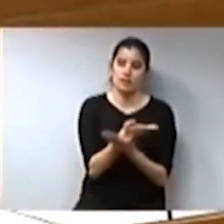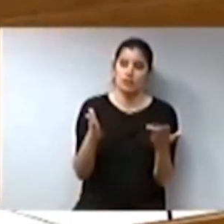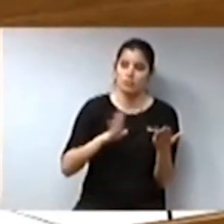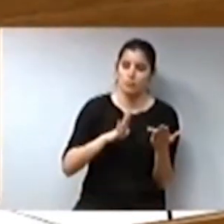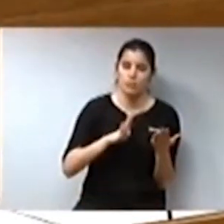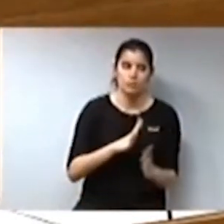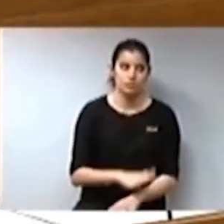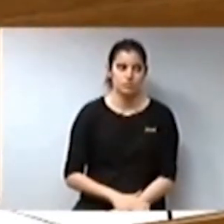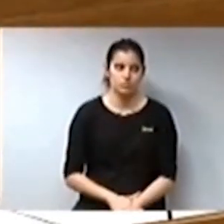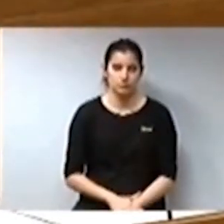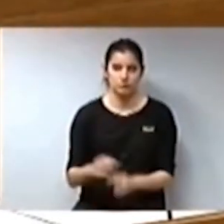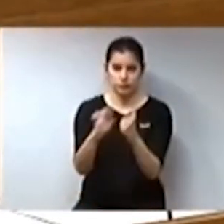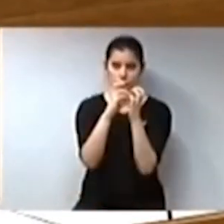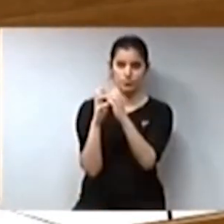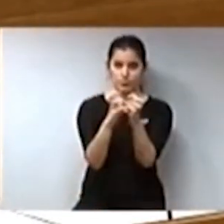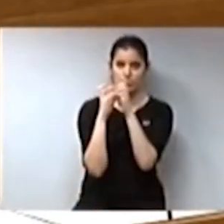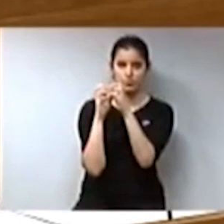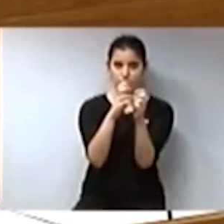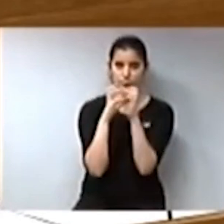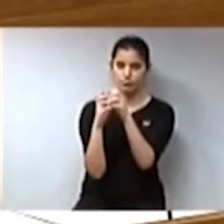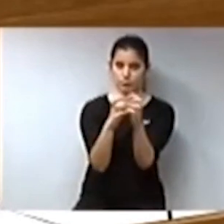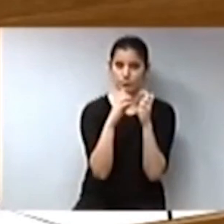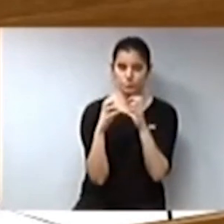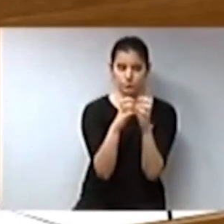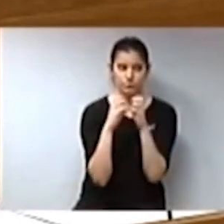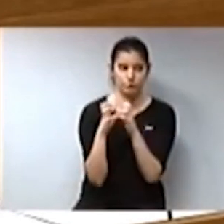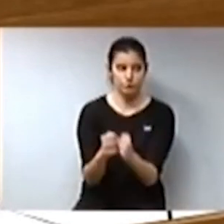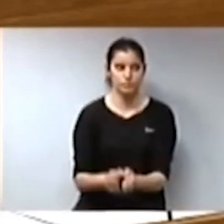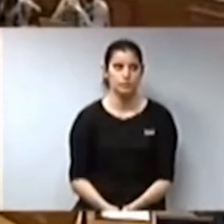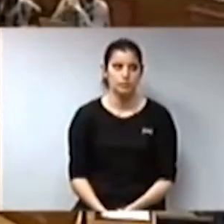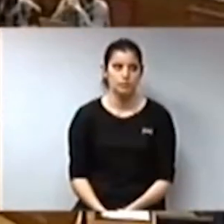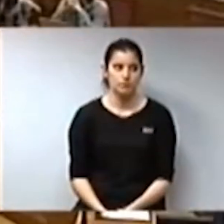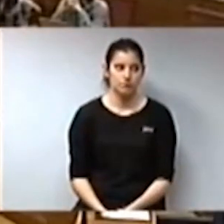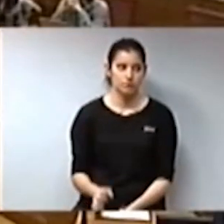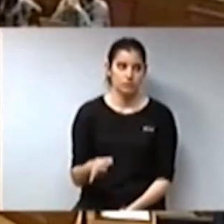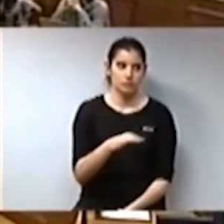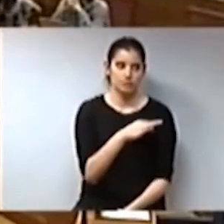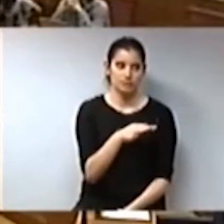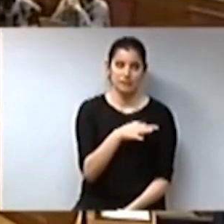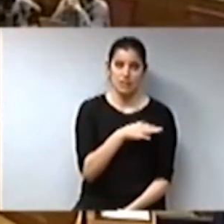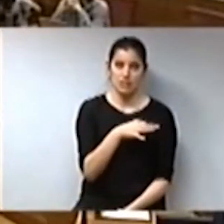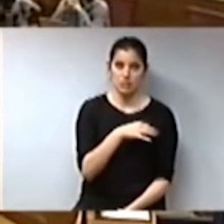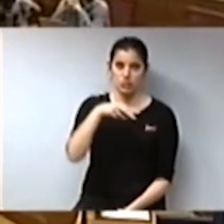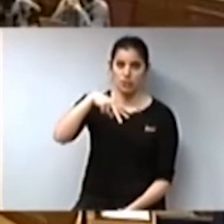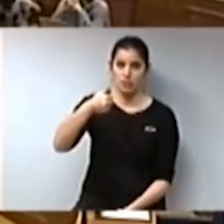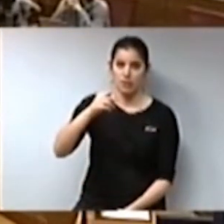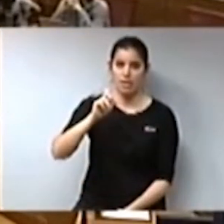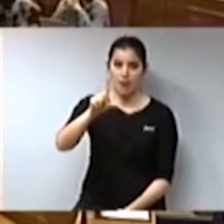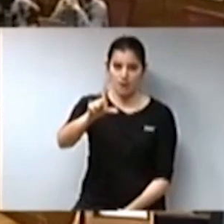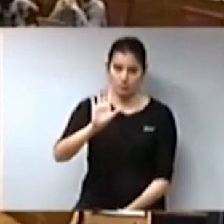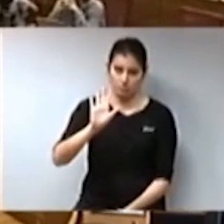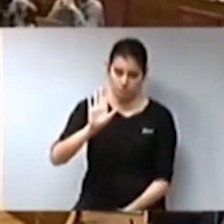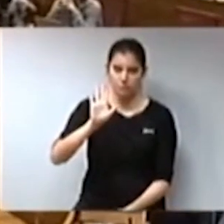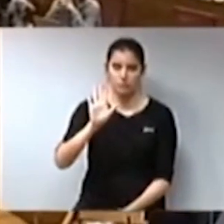que, hablando de malos tratos, podrían referirse a la menor abusada. Y fue entonces cuando, desde su escaño, el parlamentario